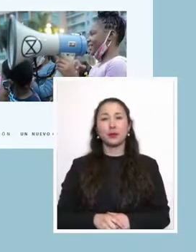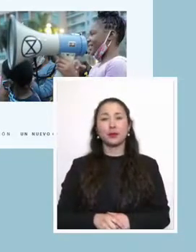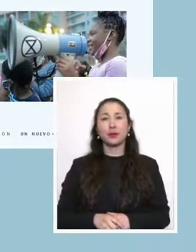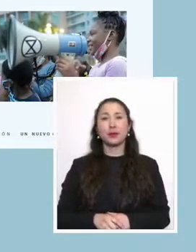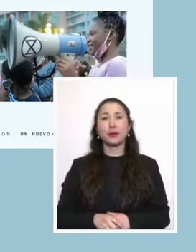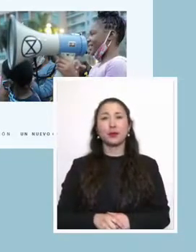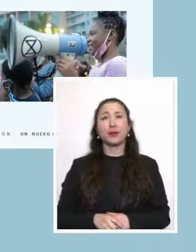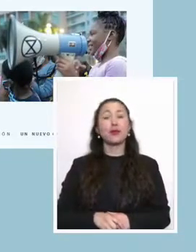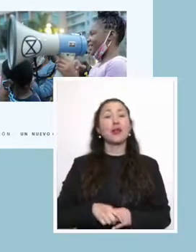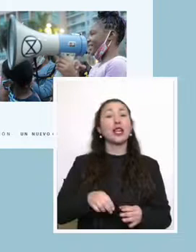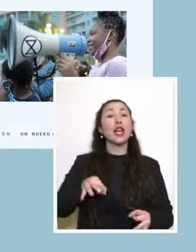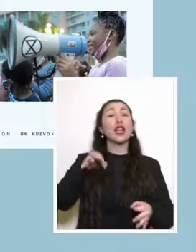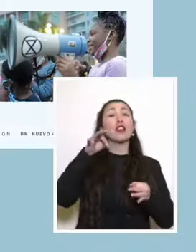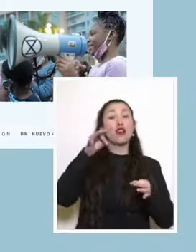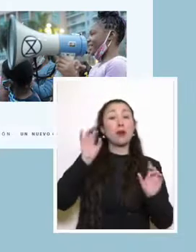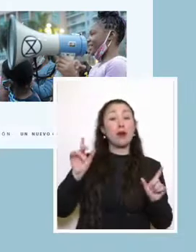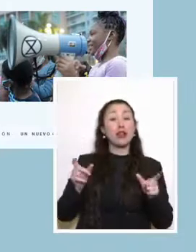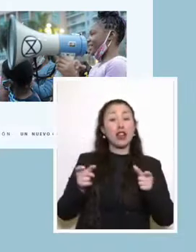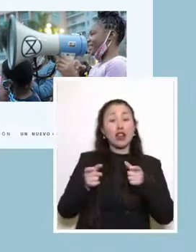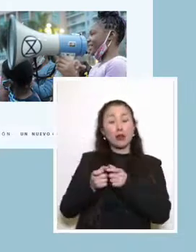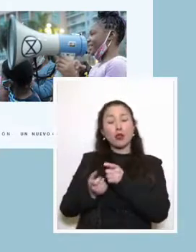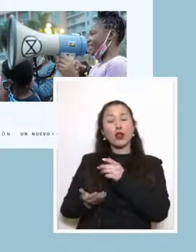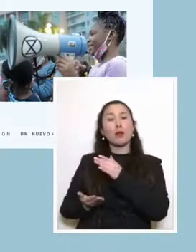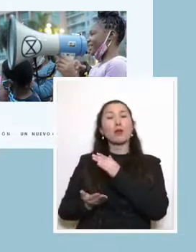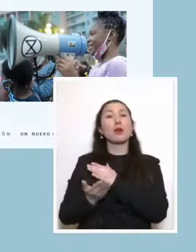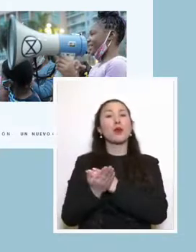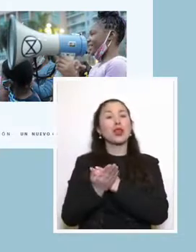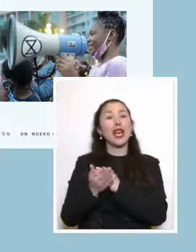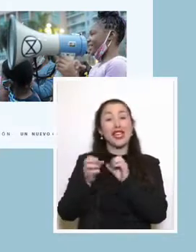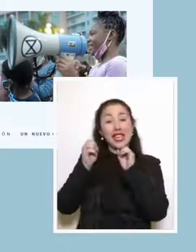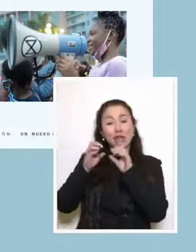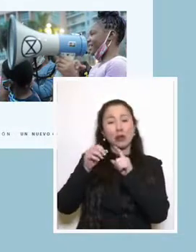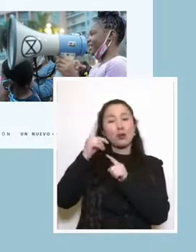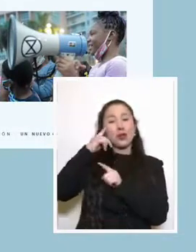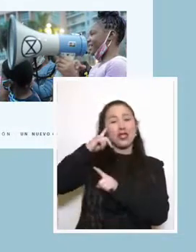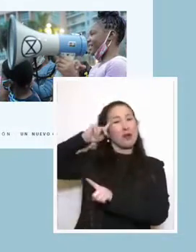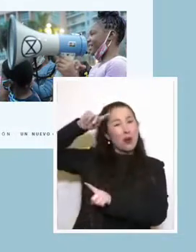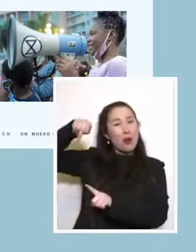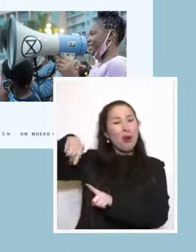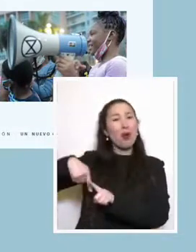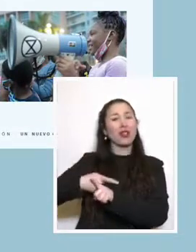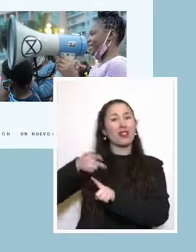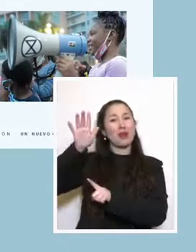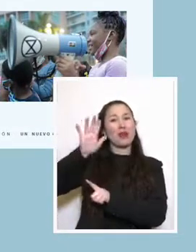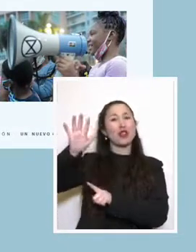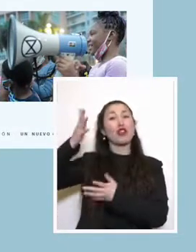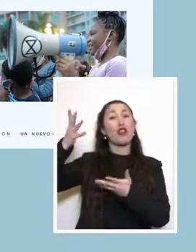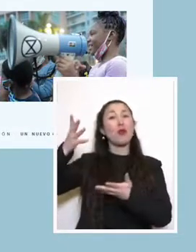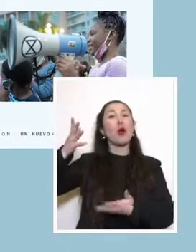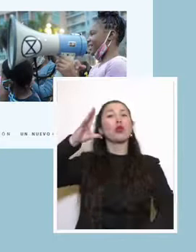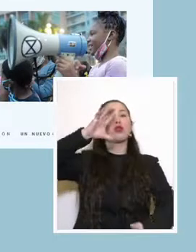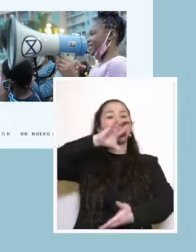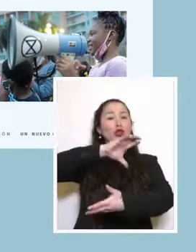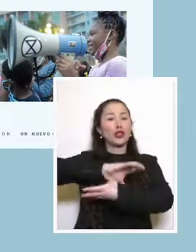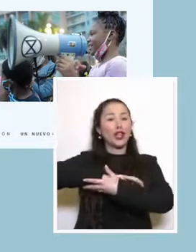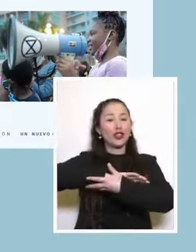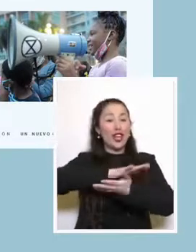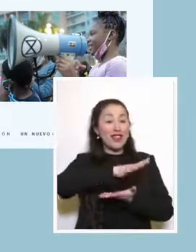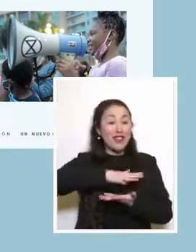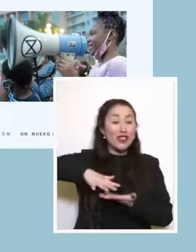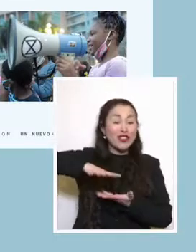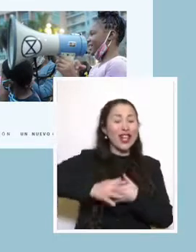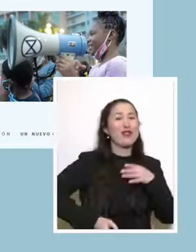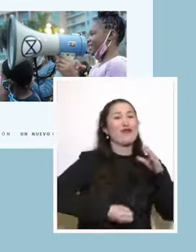El informe de la Comisión propone que repensemos la educación con la construcción de un nuevo contrato social para la